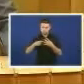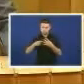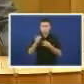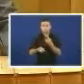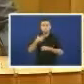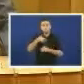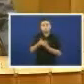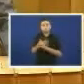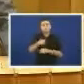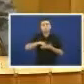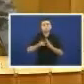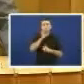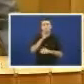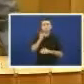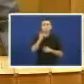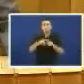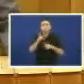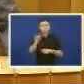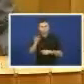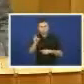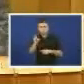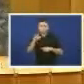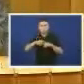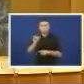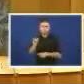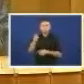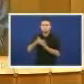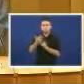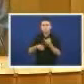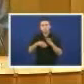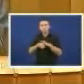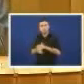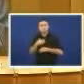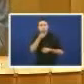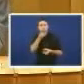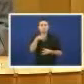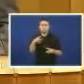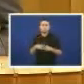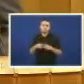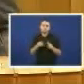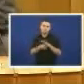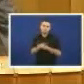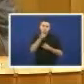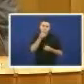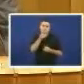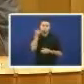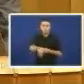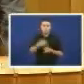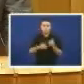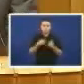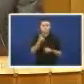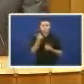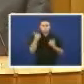sistema galego di máis de maixín do noso acceso a sociedade a información e a comunicación e das políticas do enriquecemento do noso capital